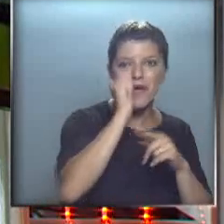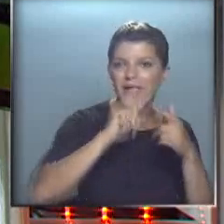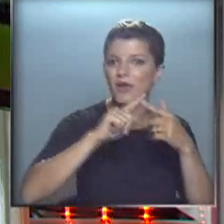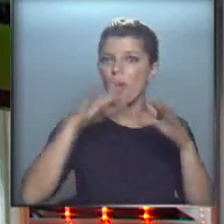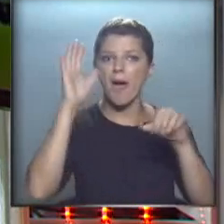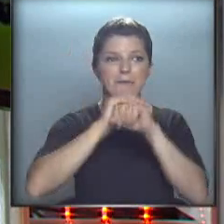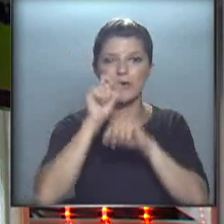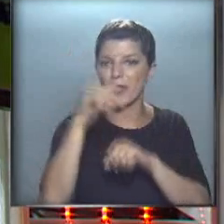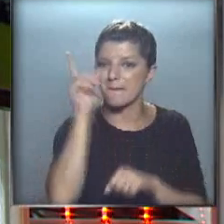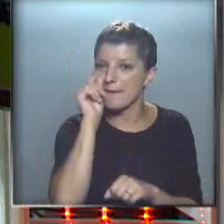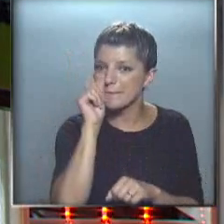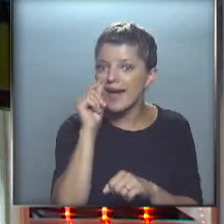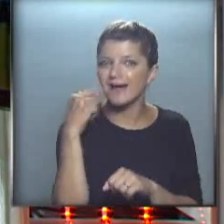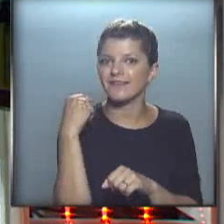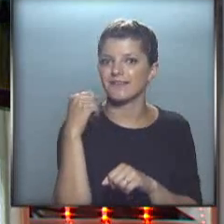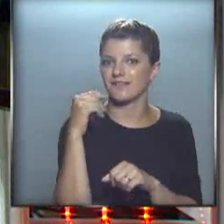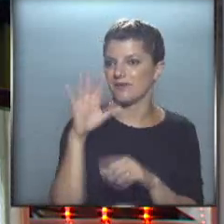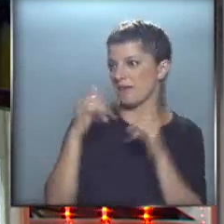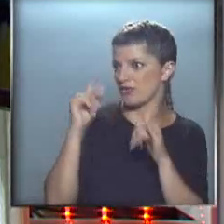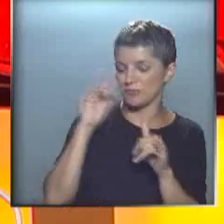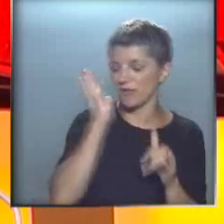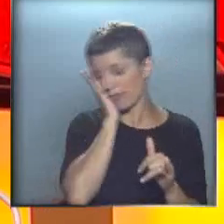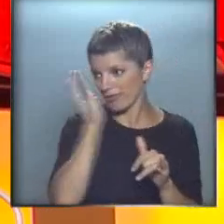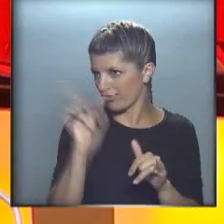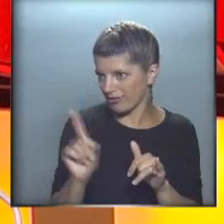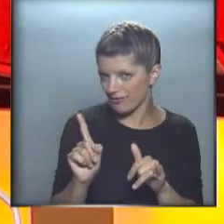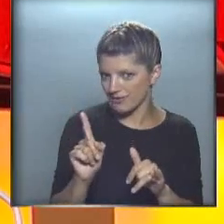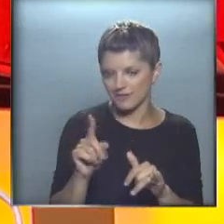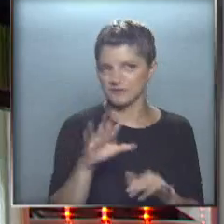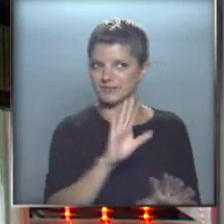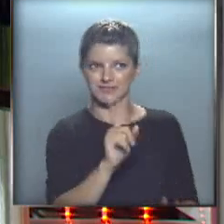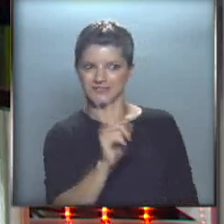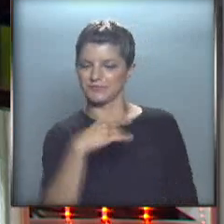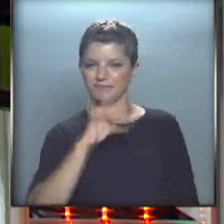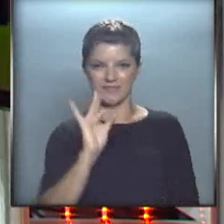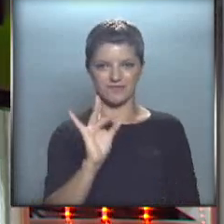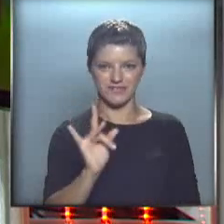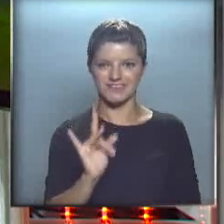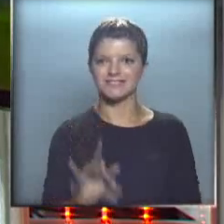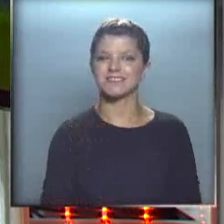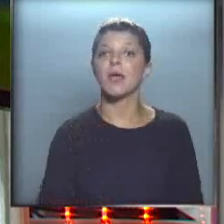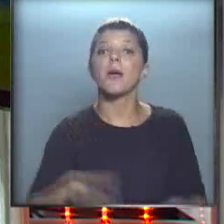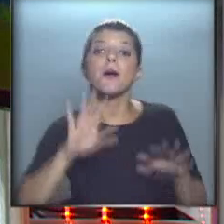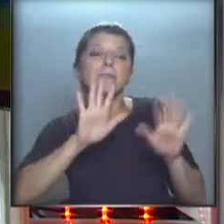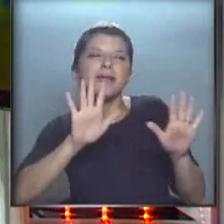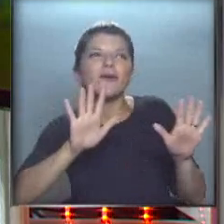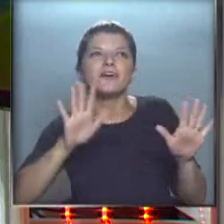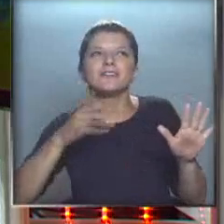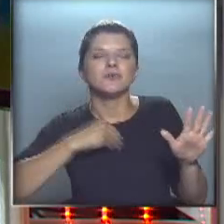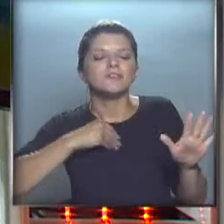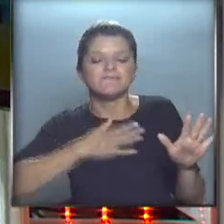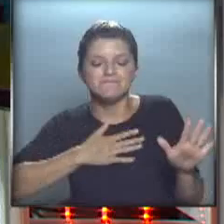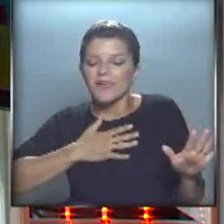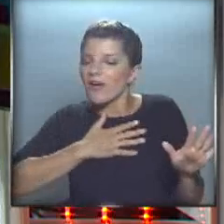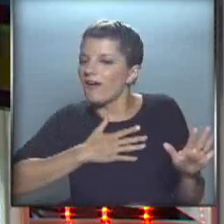de mis papás, ahí conocí... No dormías en esa época. Y era difícil, no dormías. ¿Y te puedo hacer una pregunta? Lo viví con mucha